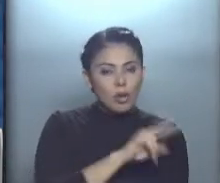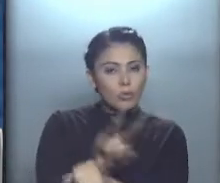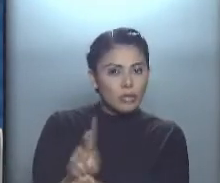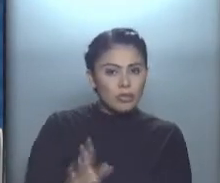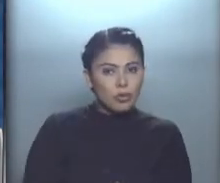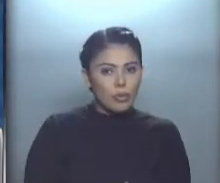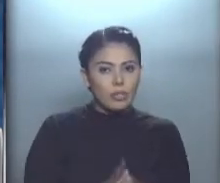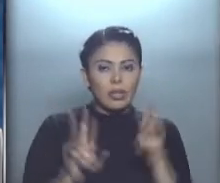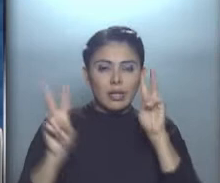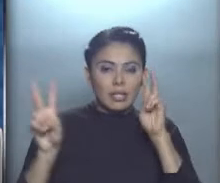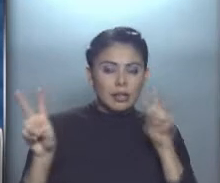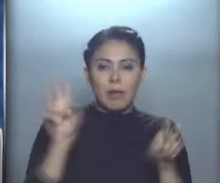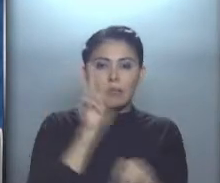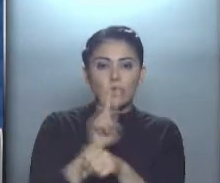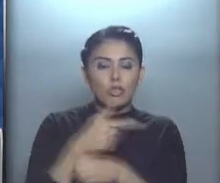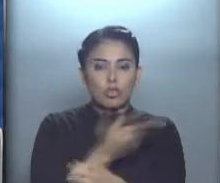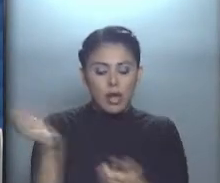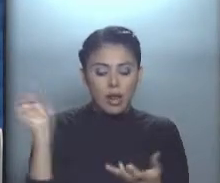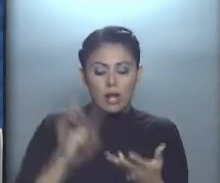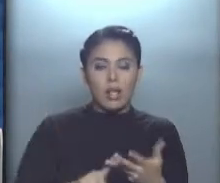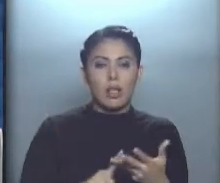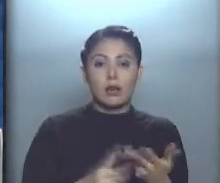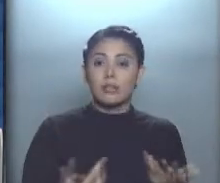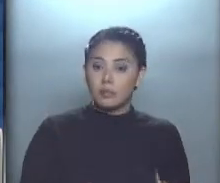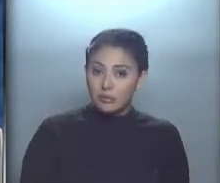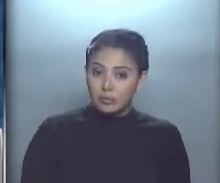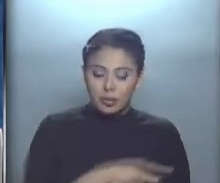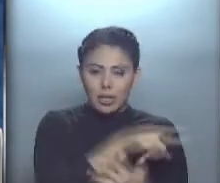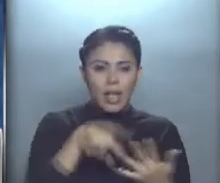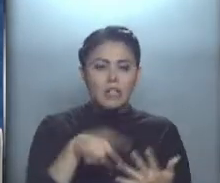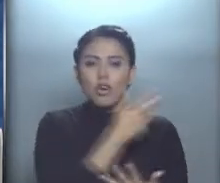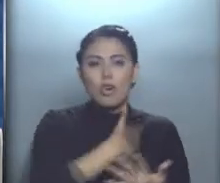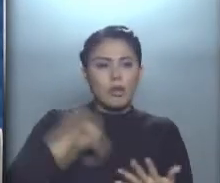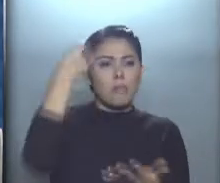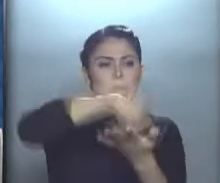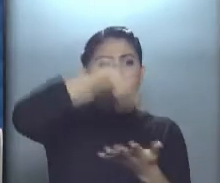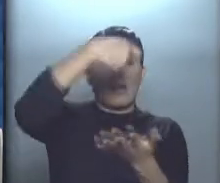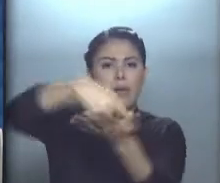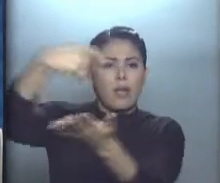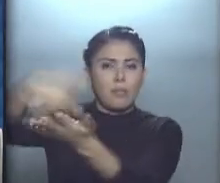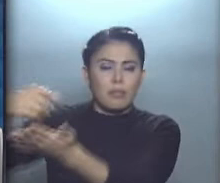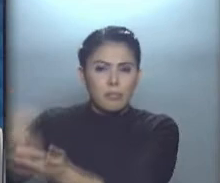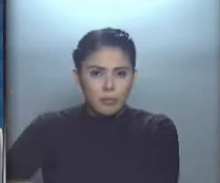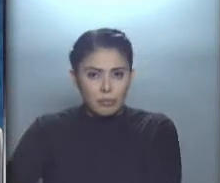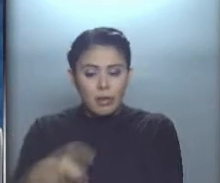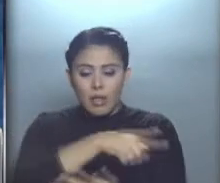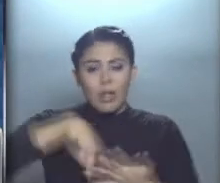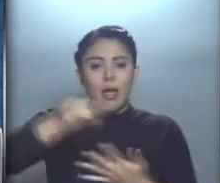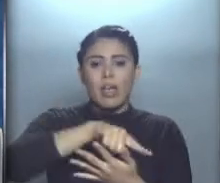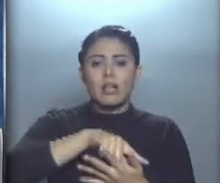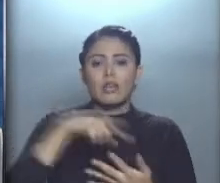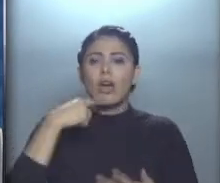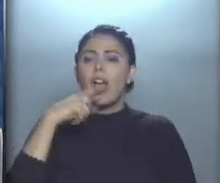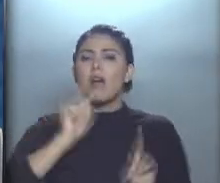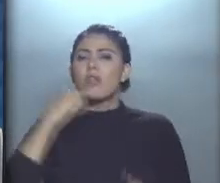en materia de protección social. Ese es el nivel de inversión pública del Estado. A eso se denomina